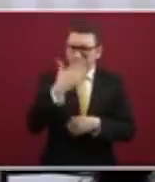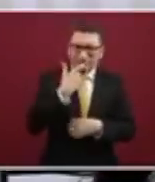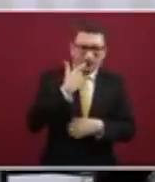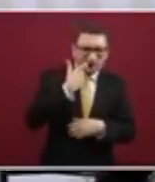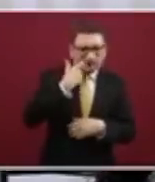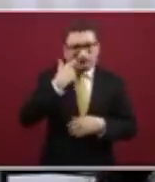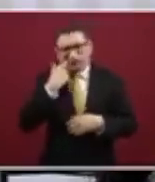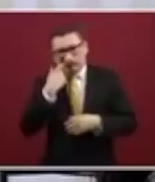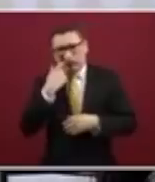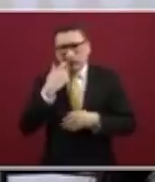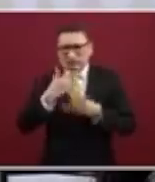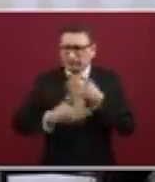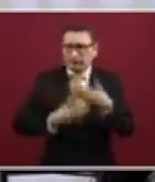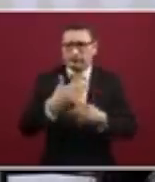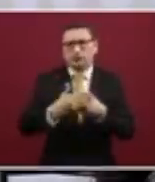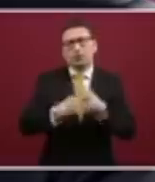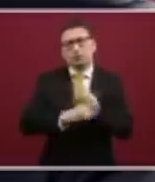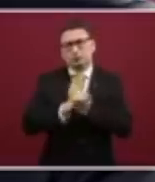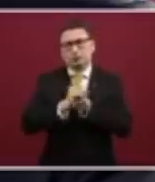lleva al robo